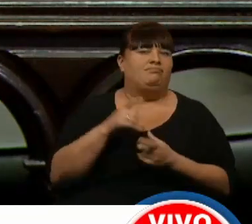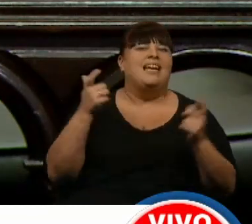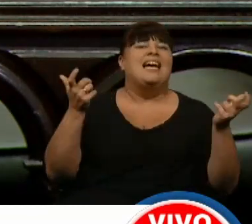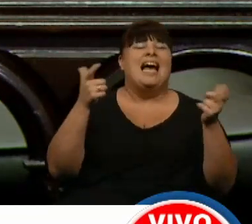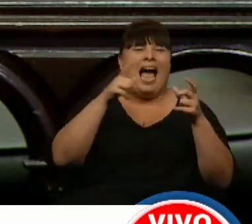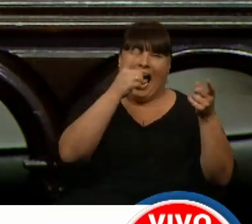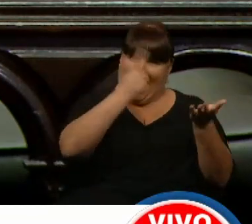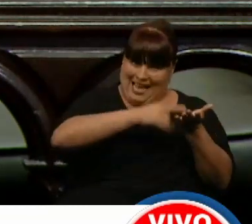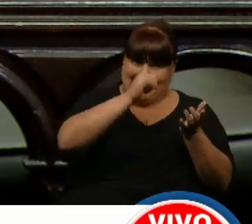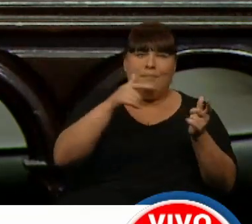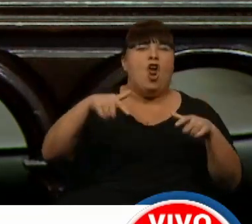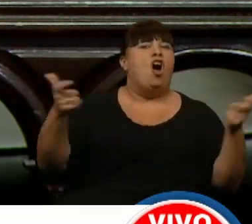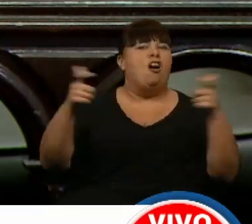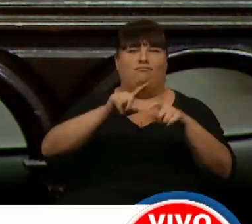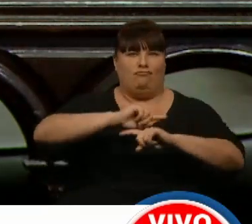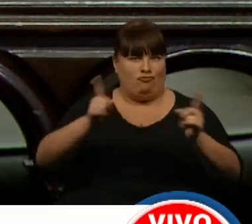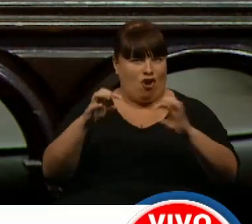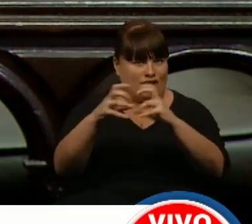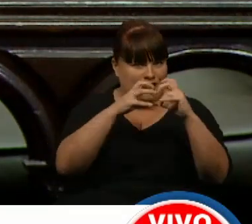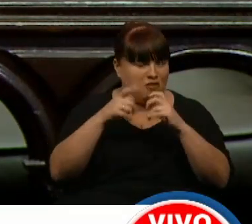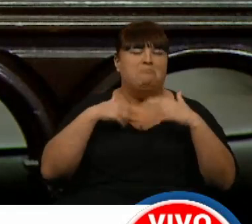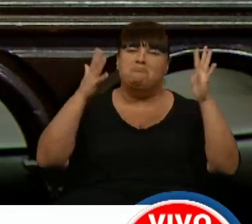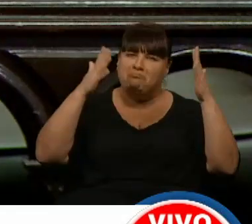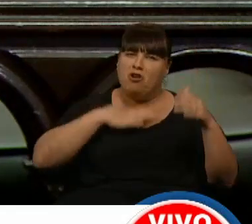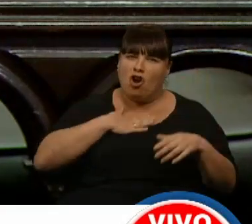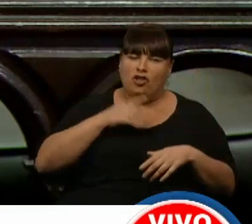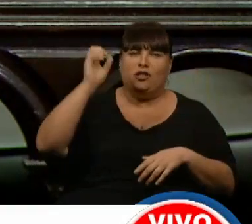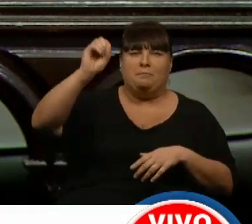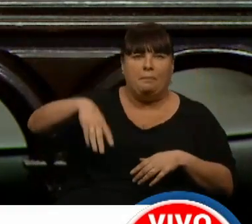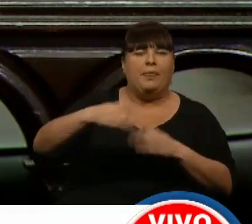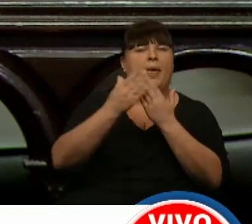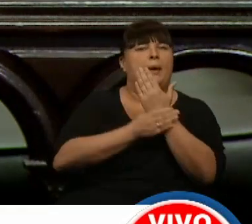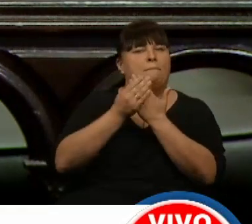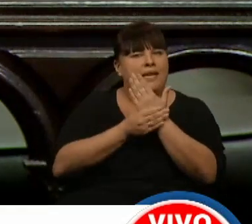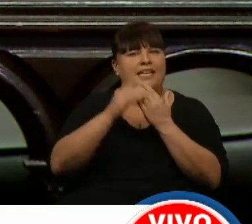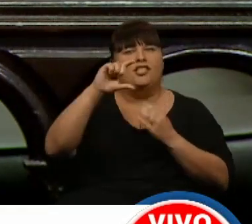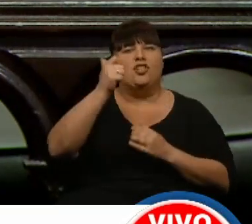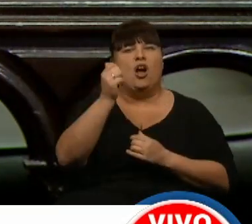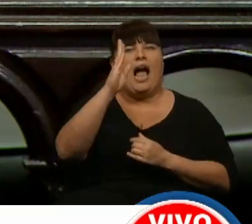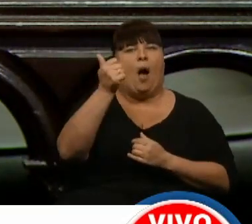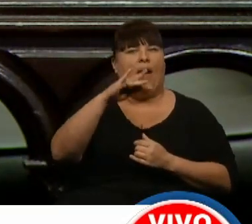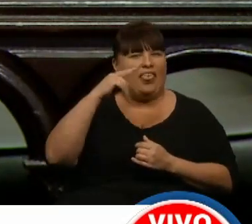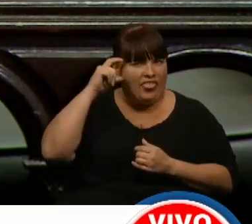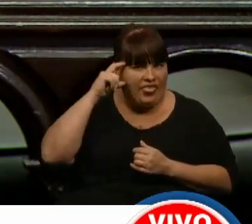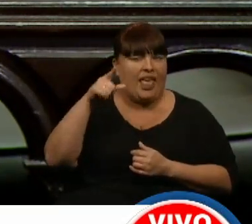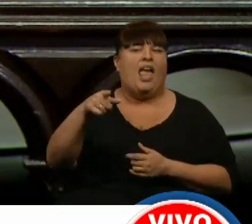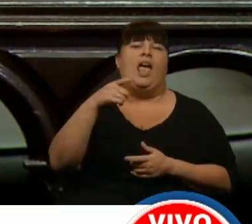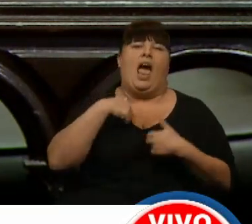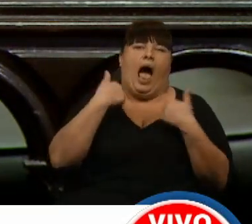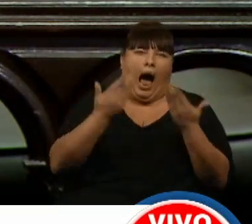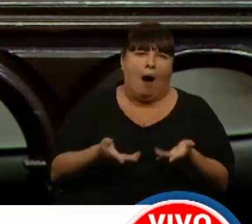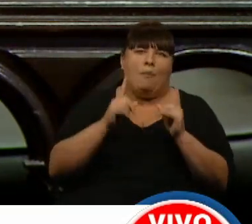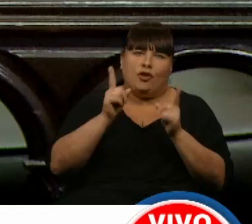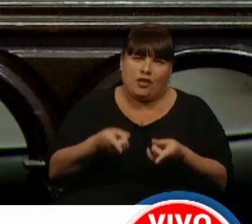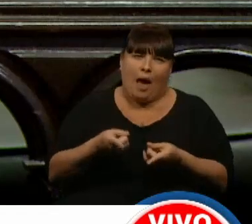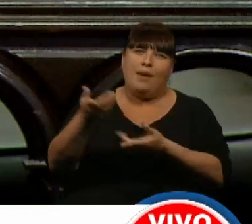al recinto. Entonces, en primer lugar, celebrar eso, celebrar la presencia del ministro Cabandier, a quien aprovecho